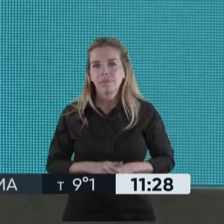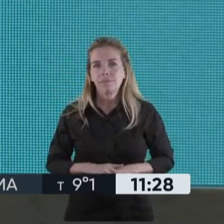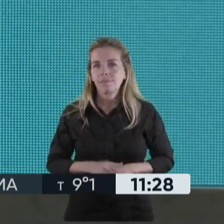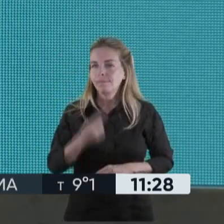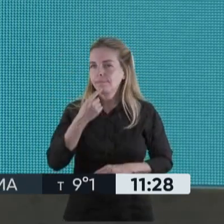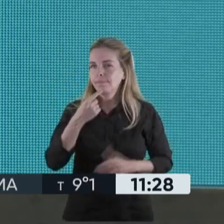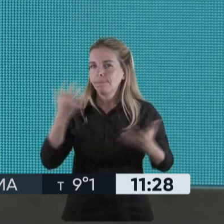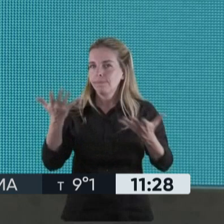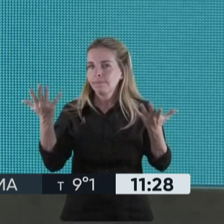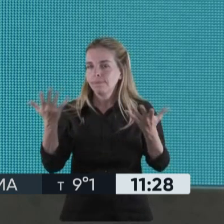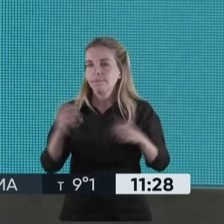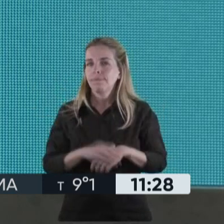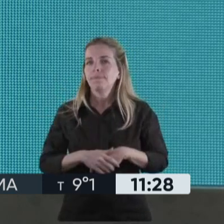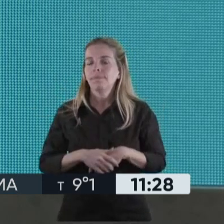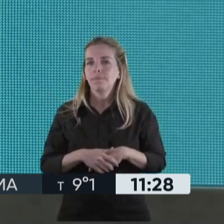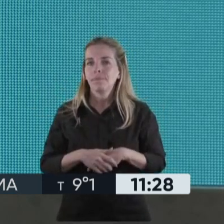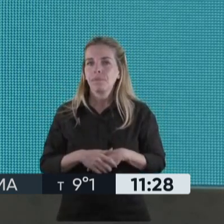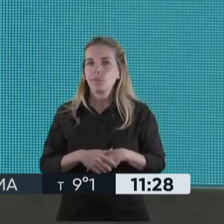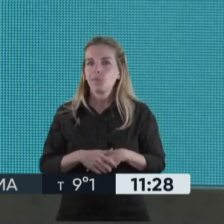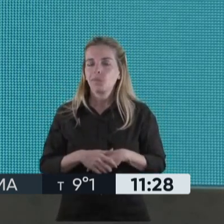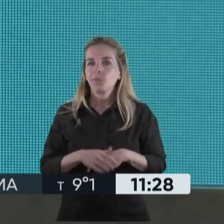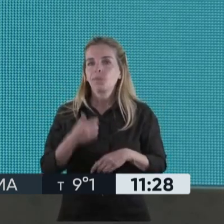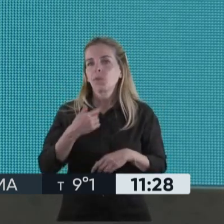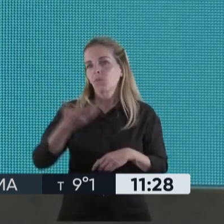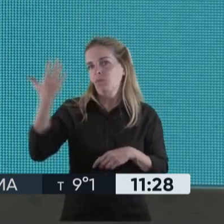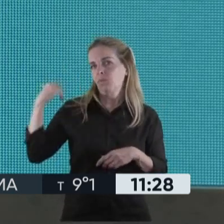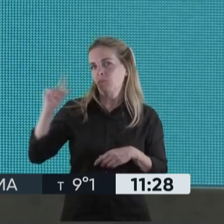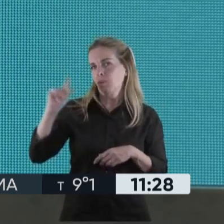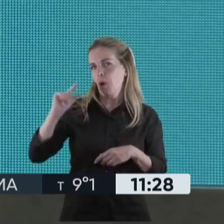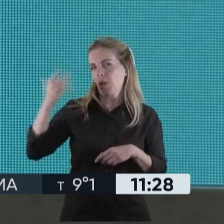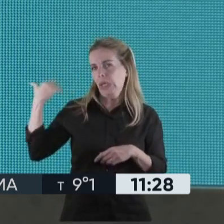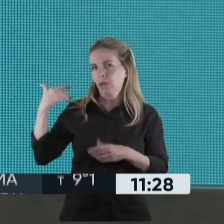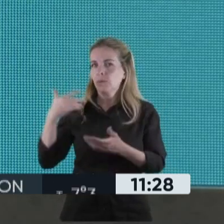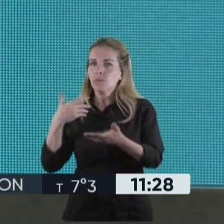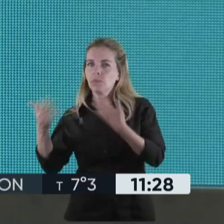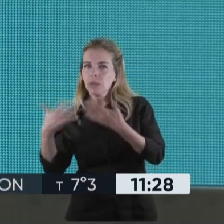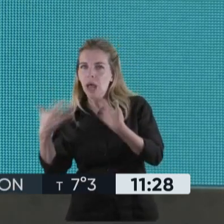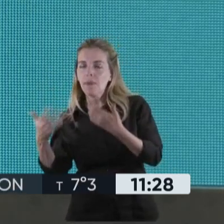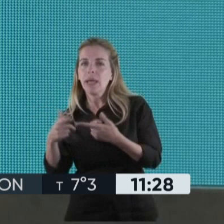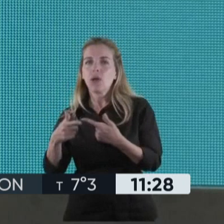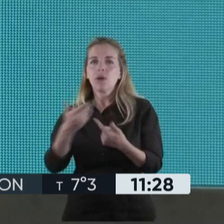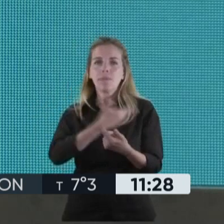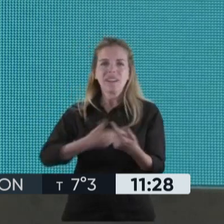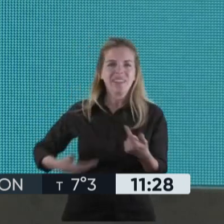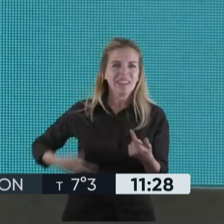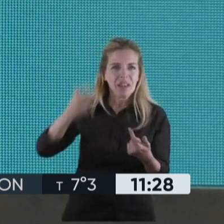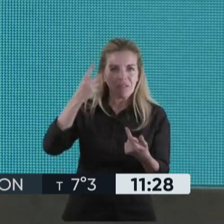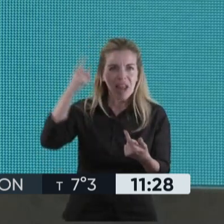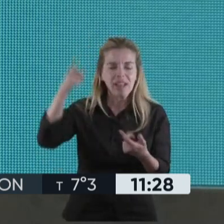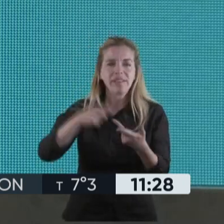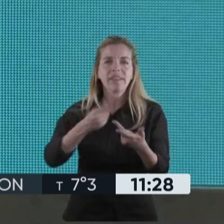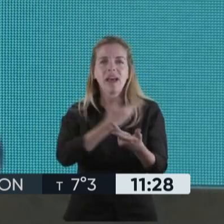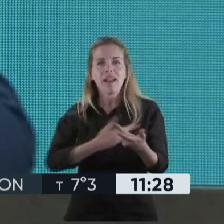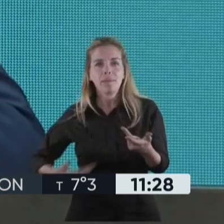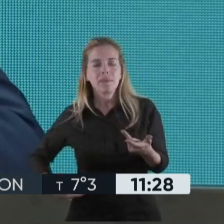Yo vengo de haber estado hace unos días hablando con Scholz y con Macron y con Pedro Sánchez y con el rey